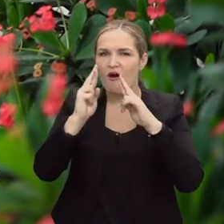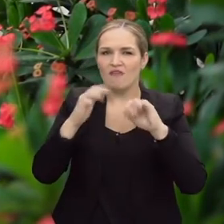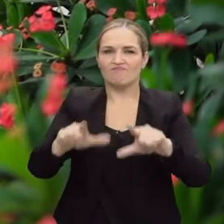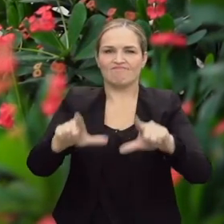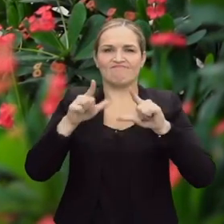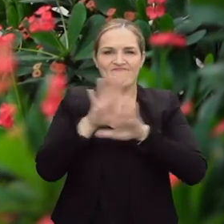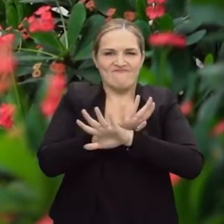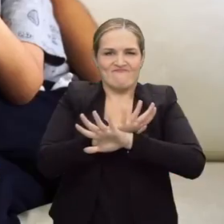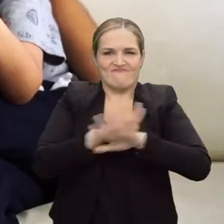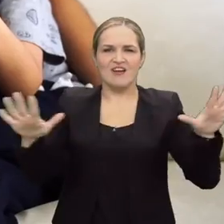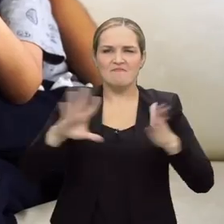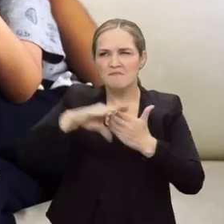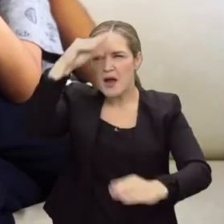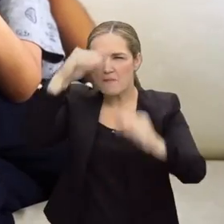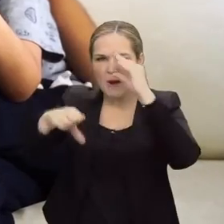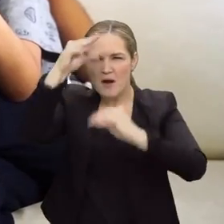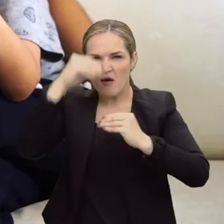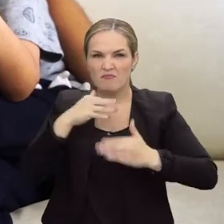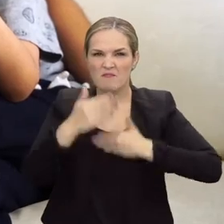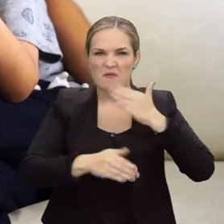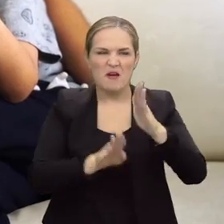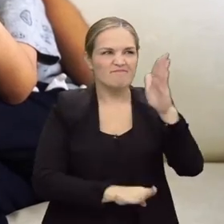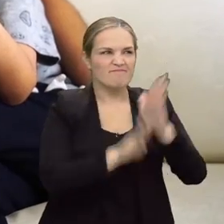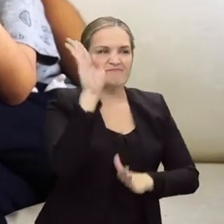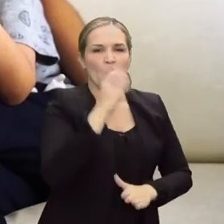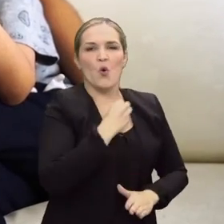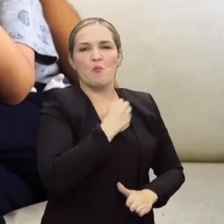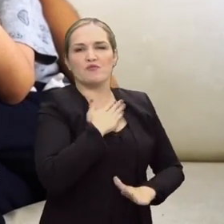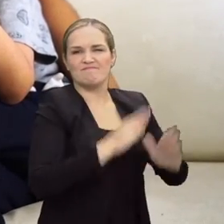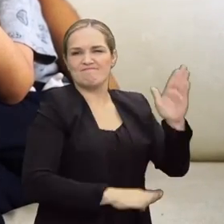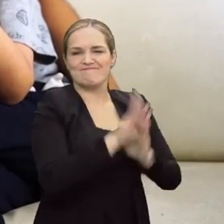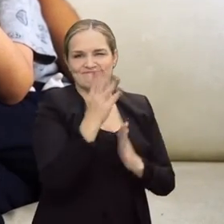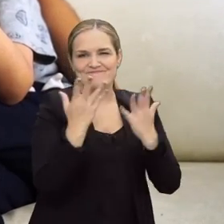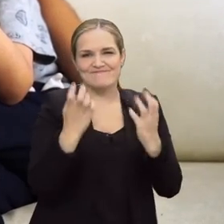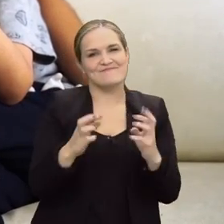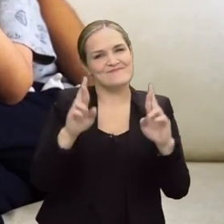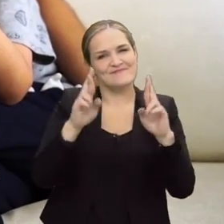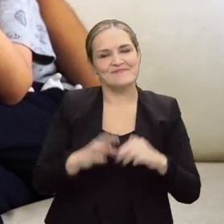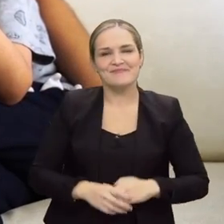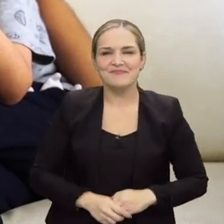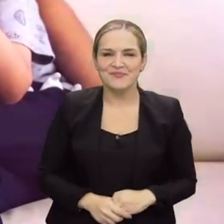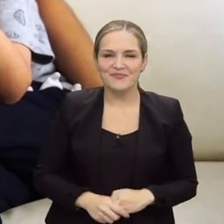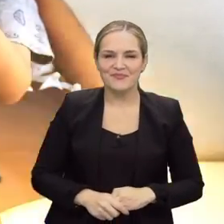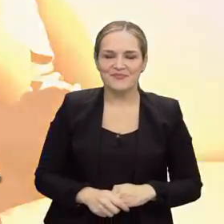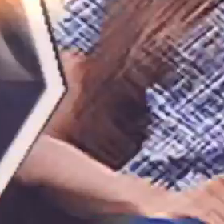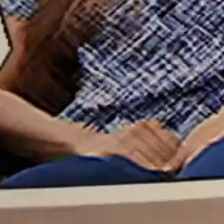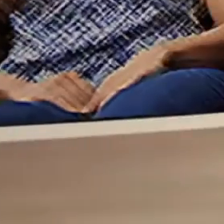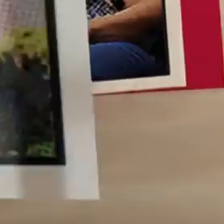culminar de la mejor manera y así tener excelentes oportunidades.